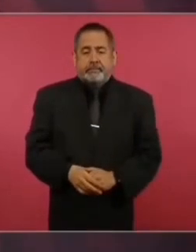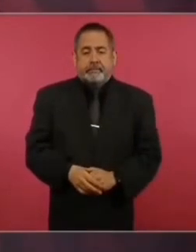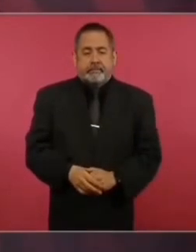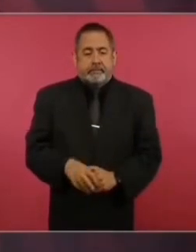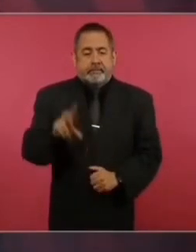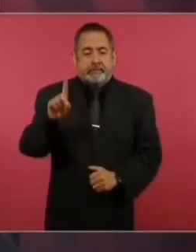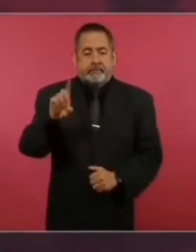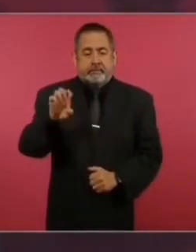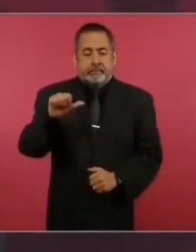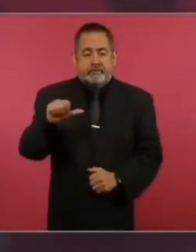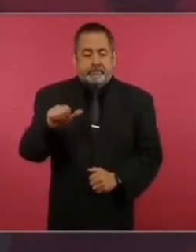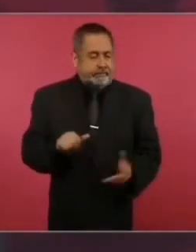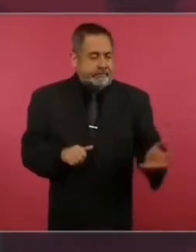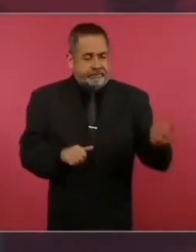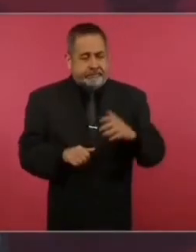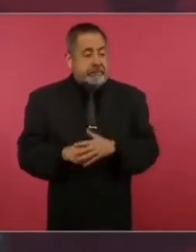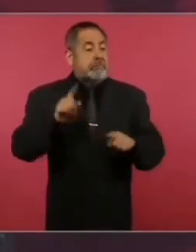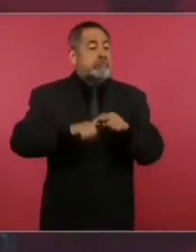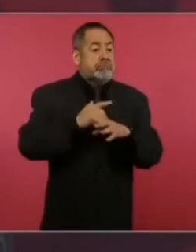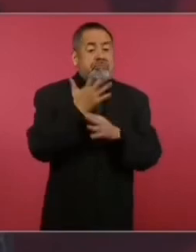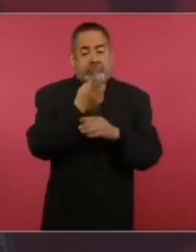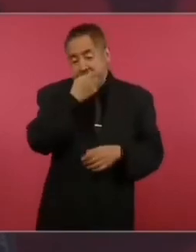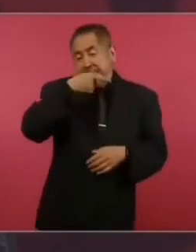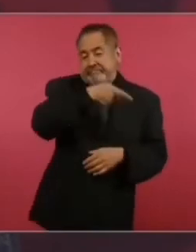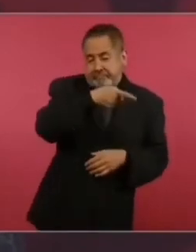La DEA, porque la fuente